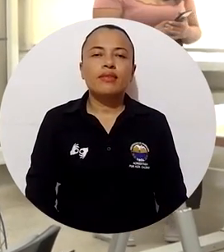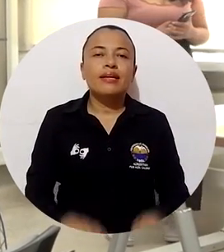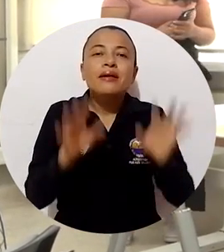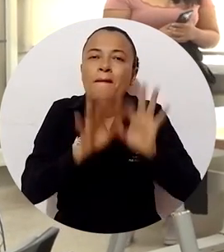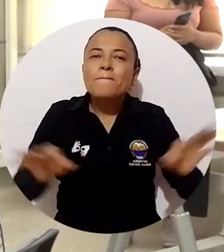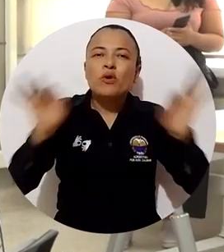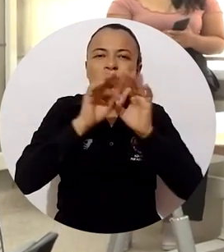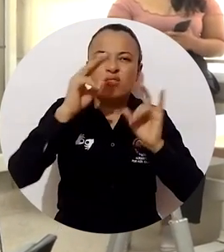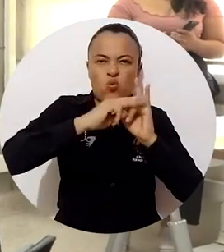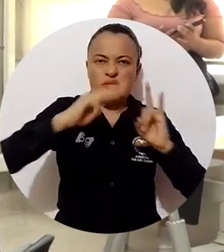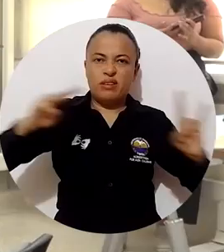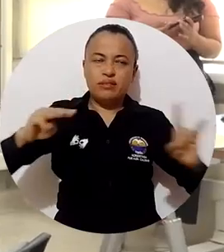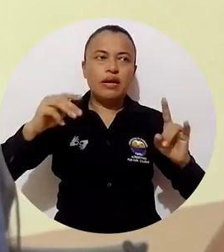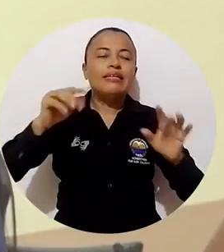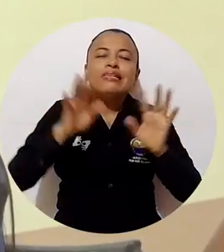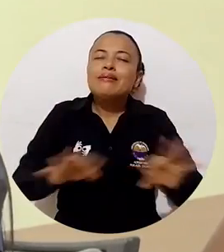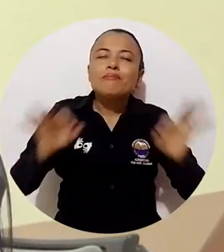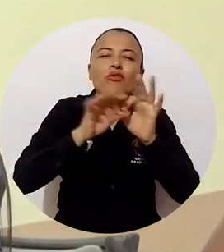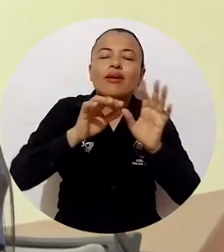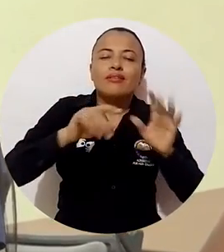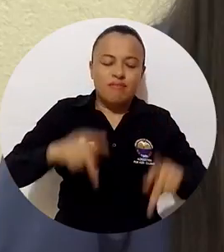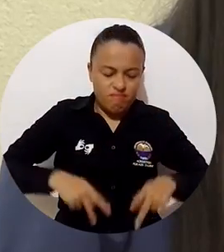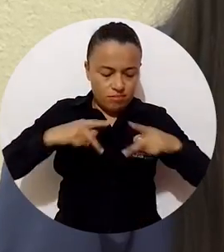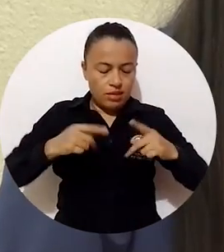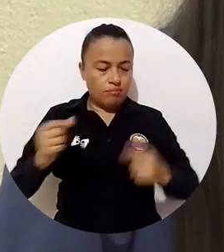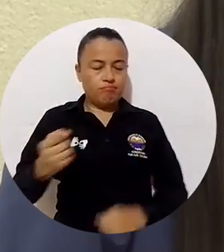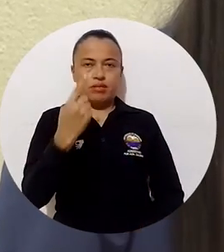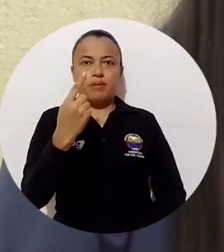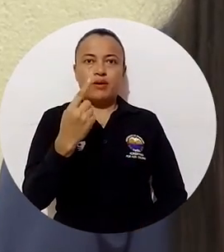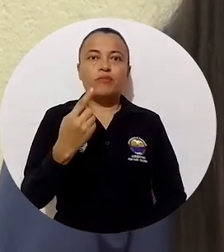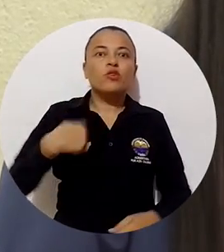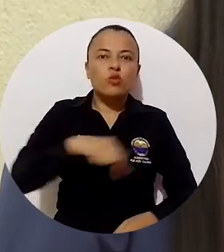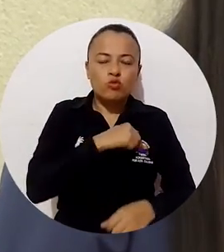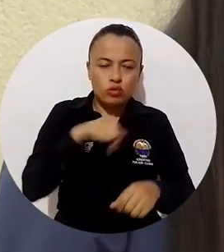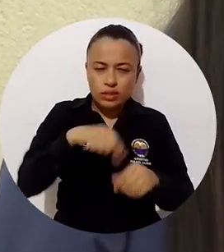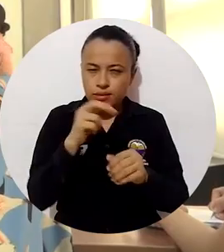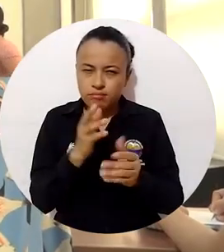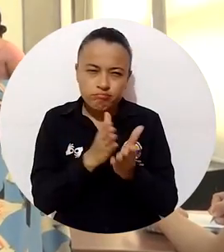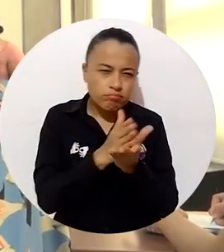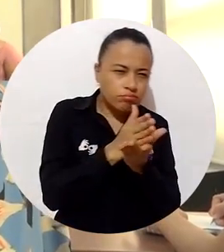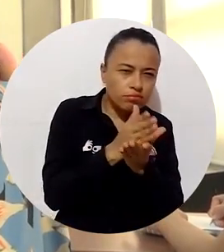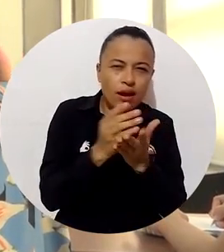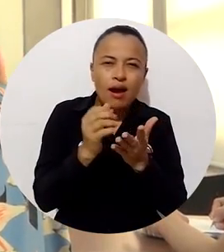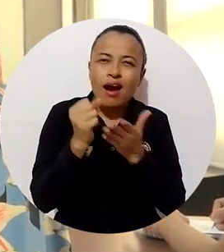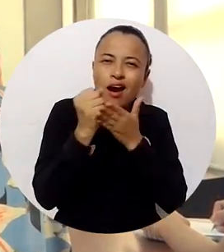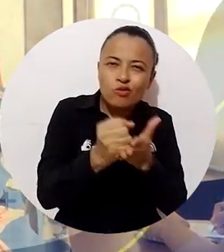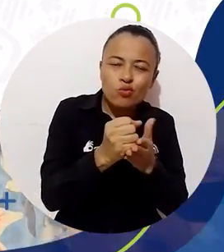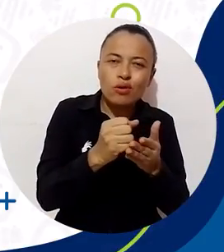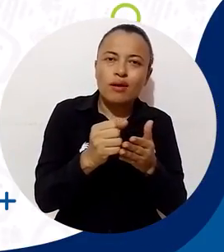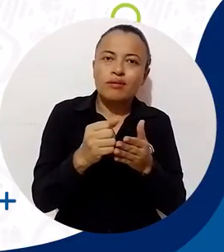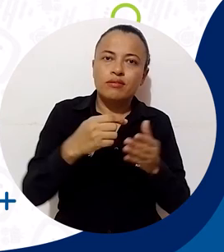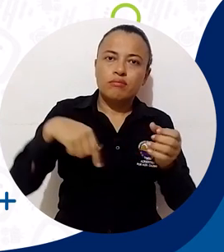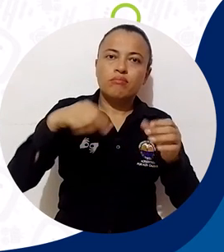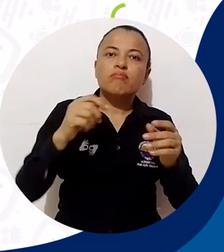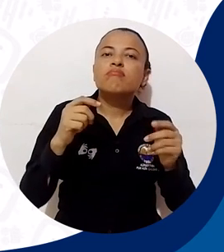es la vida, Unimagdalena sigue estableciendo rutas y mecanismos de apoyo para promover el bienestar en la comunidad